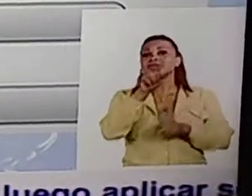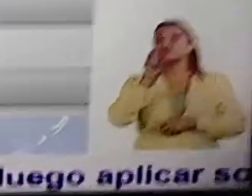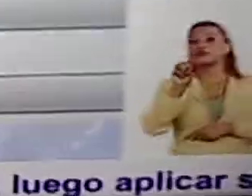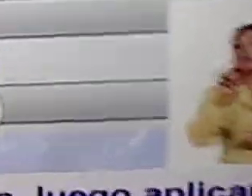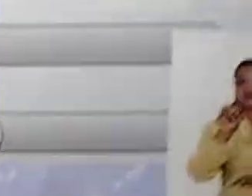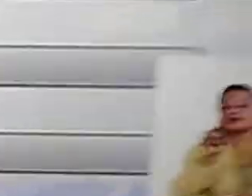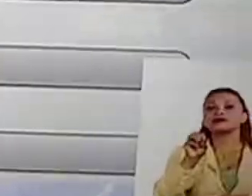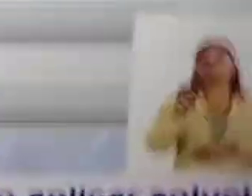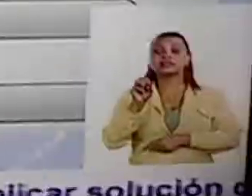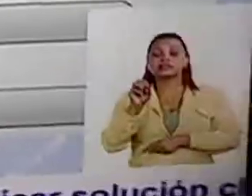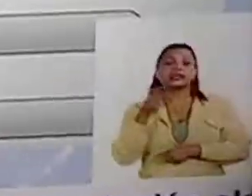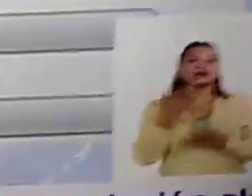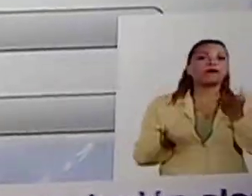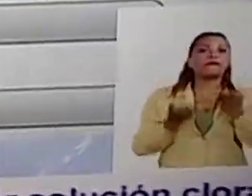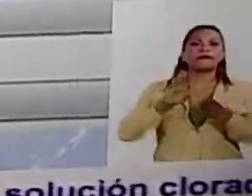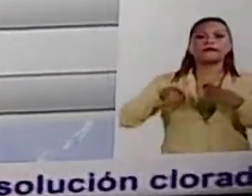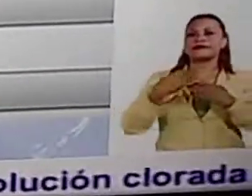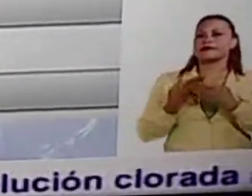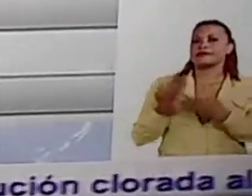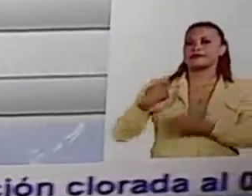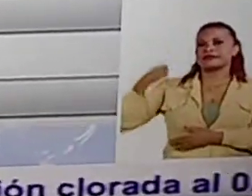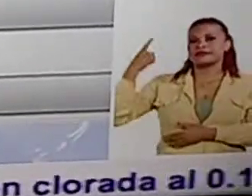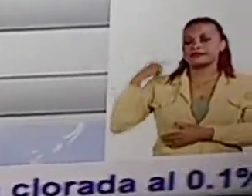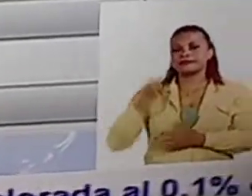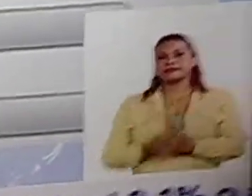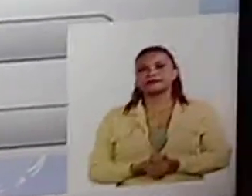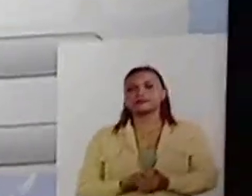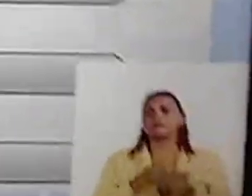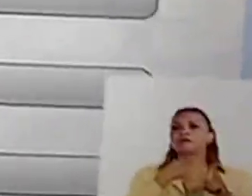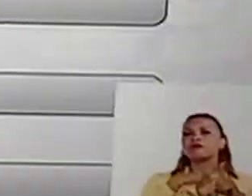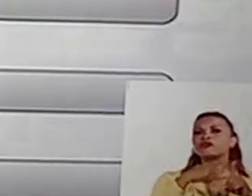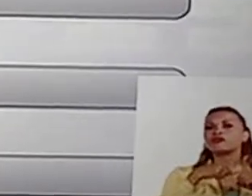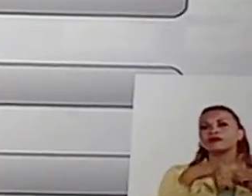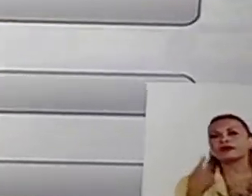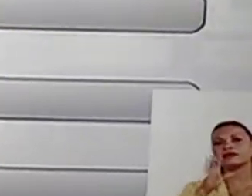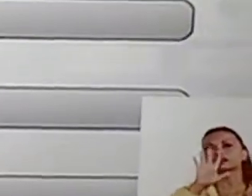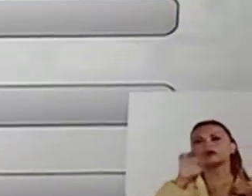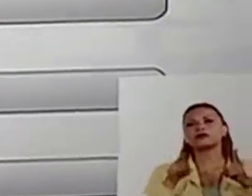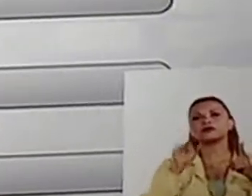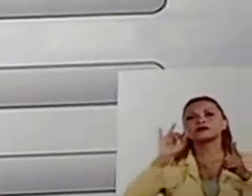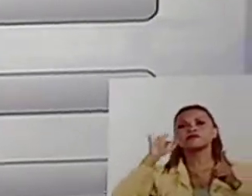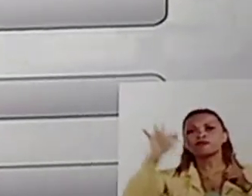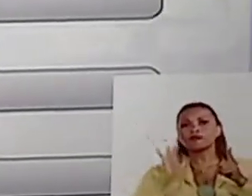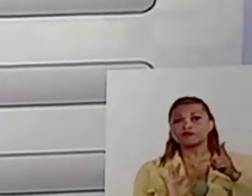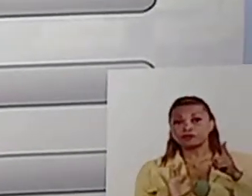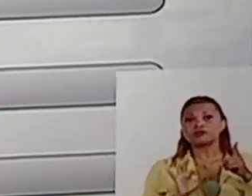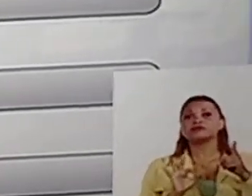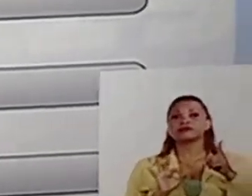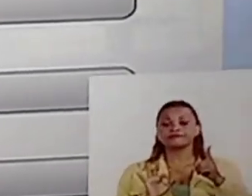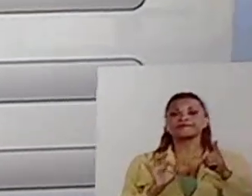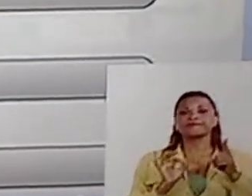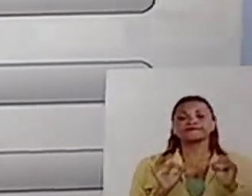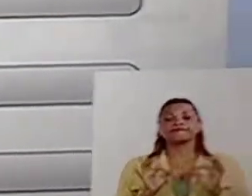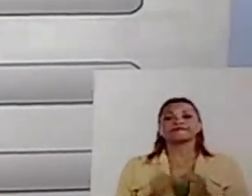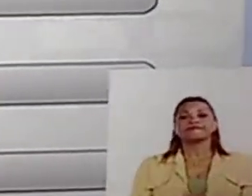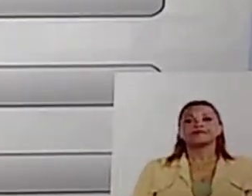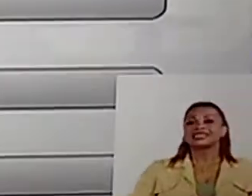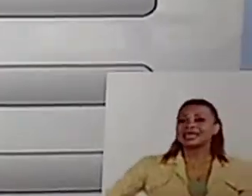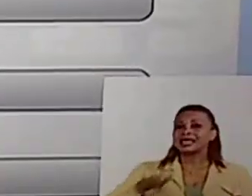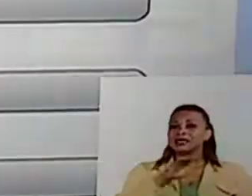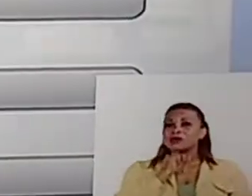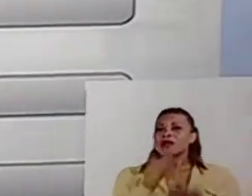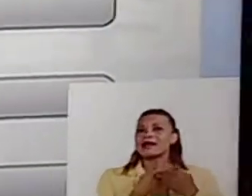con respecto al día de ayer y una positividad del 5,7% de todas las